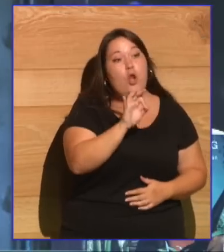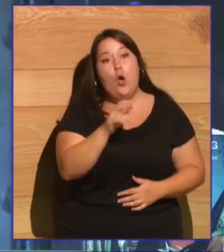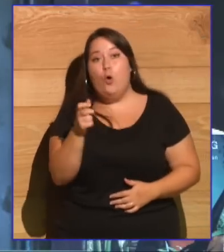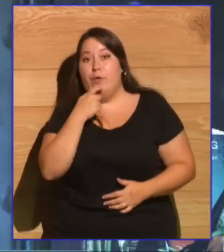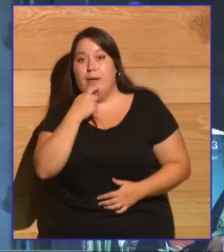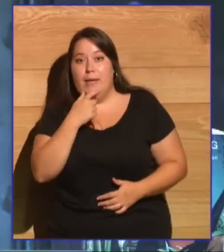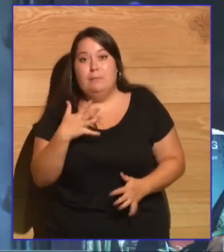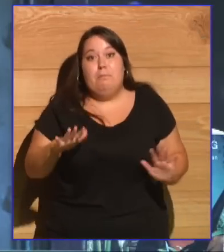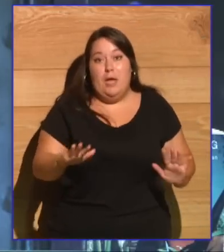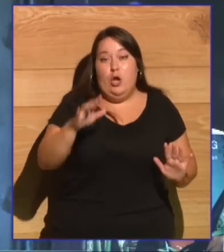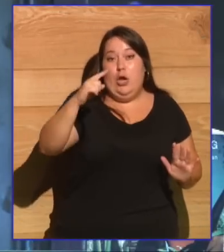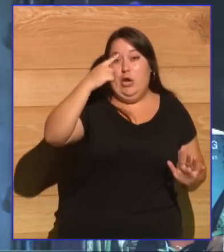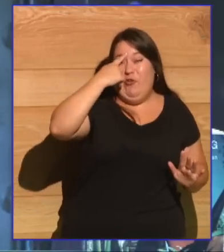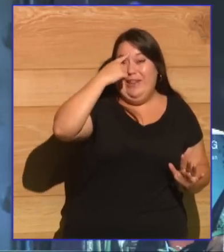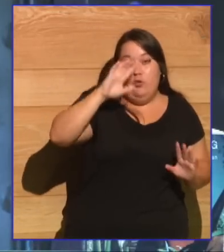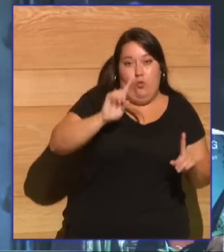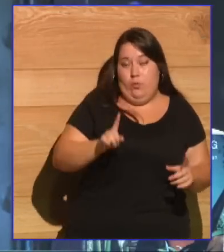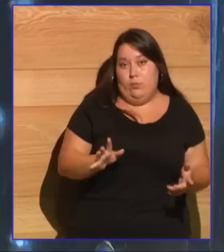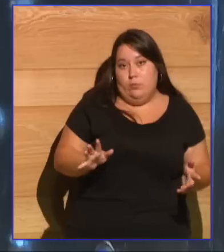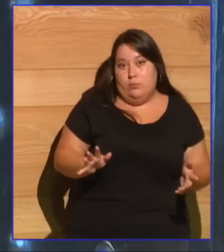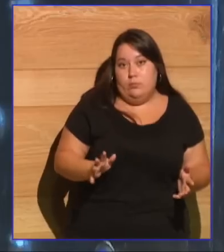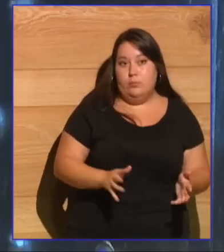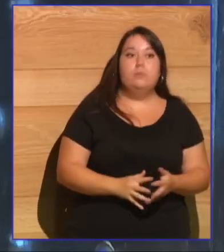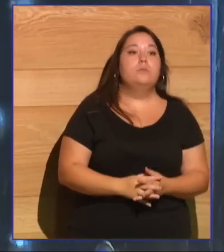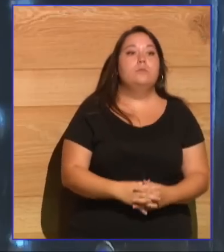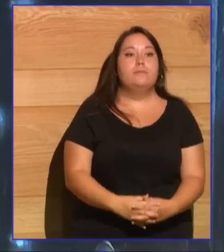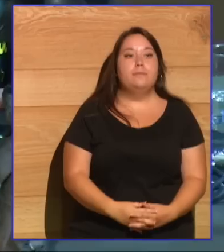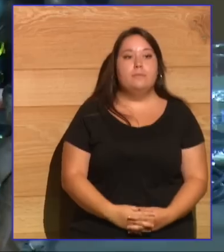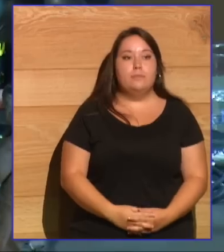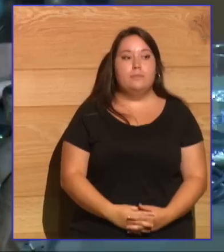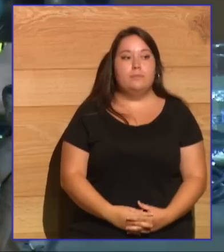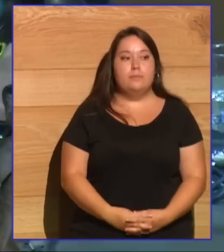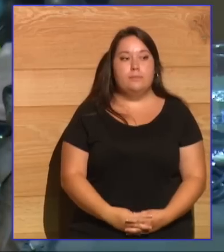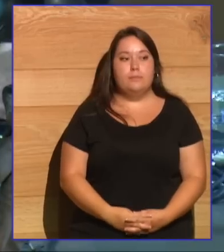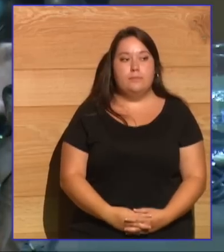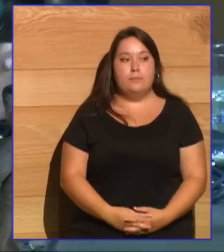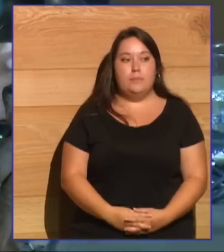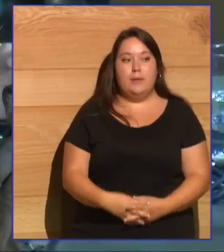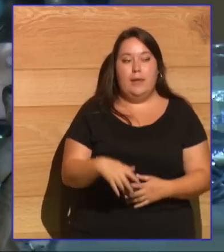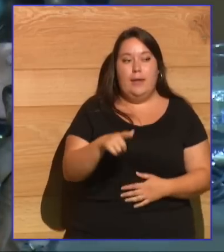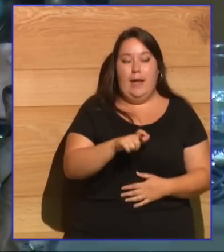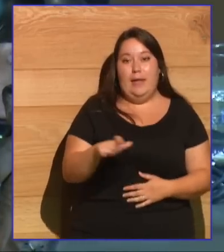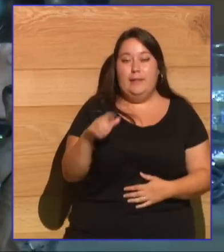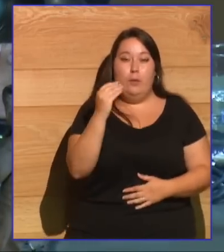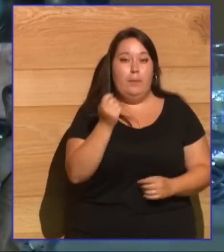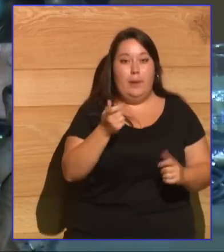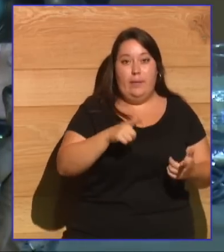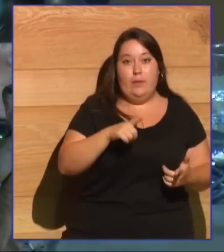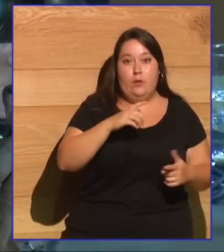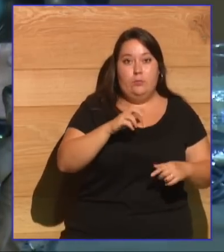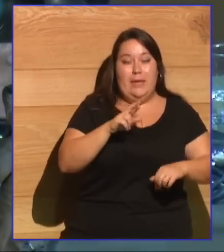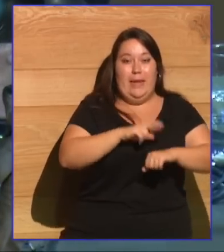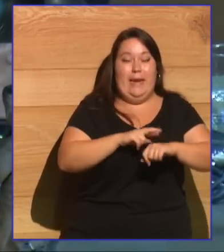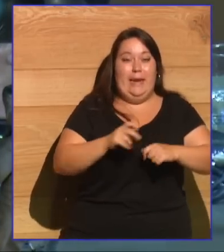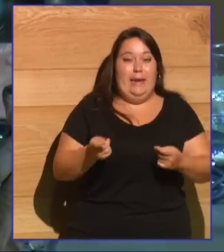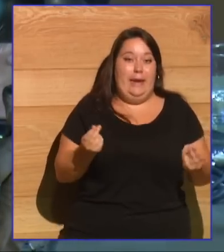inglés declaró pero no hables el disco que hablas tú vales carga y te quieres ganar a la gente joven con el reggaetón pero no está